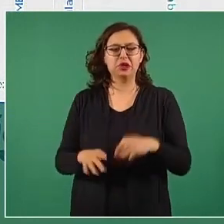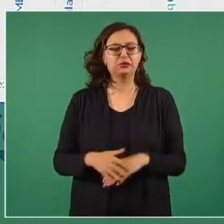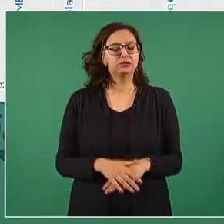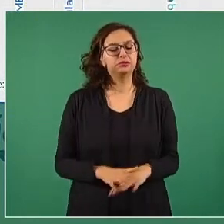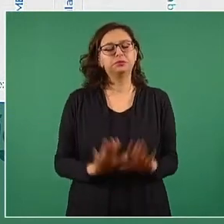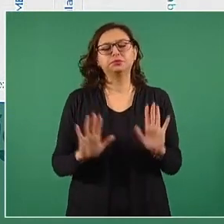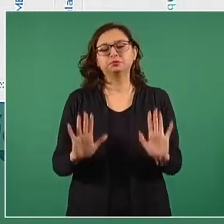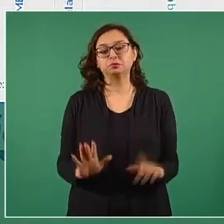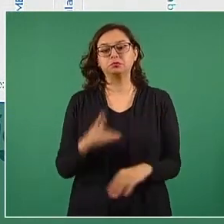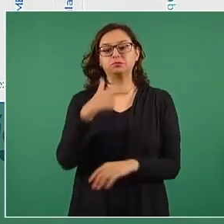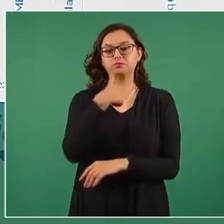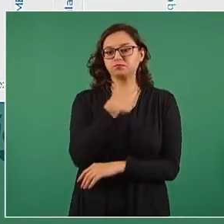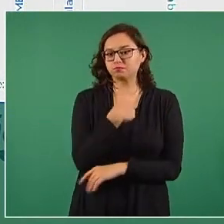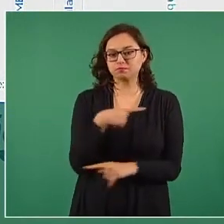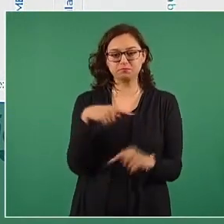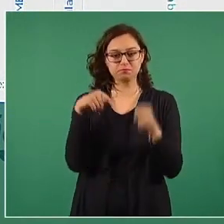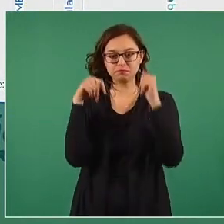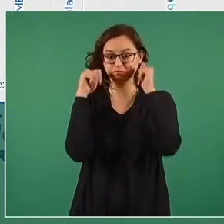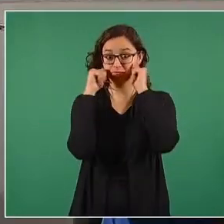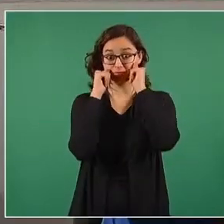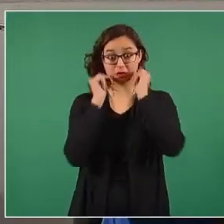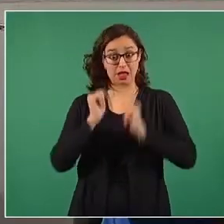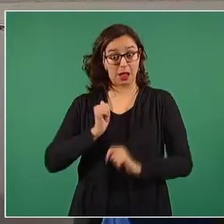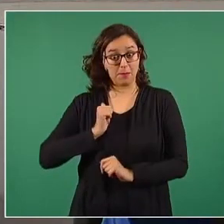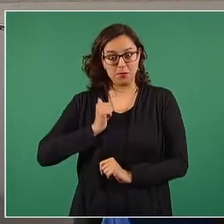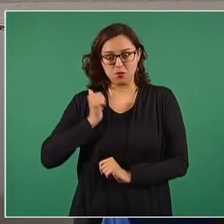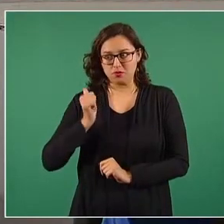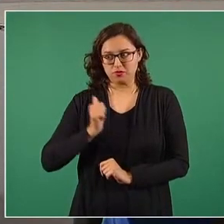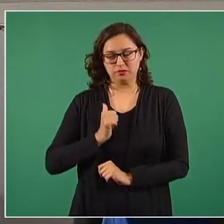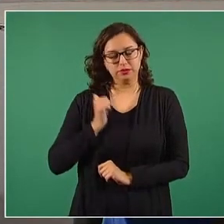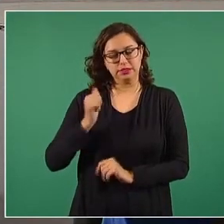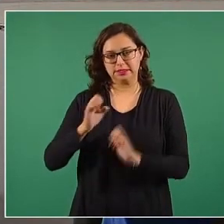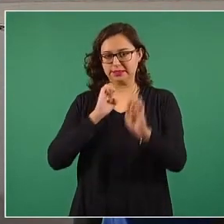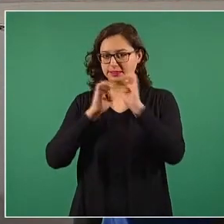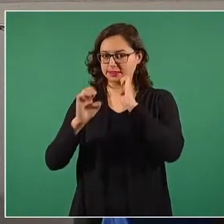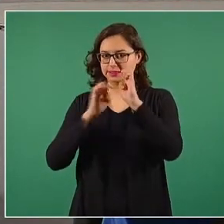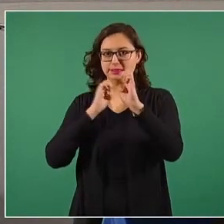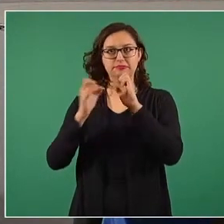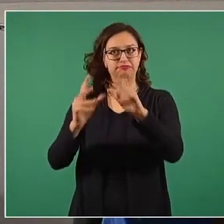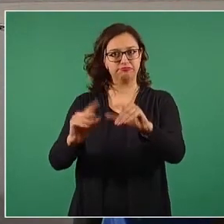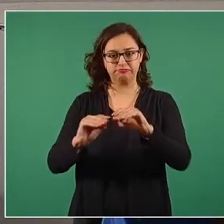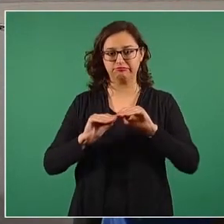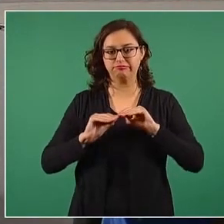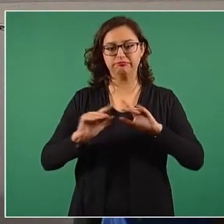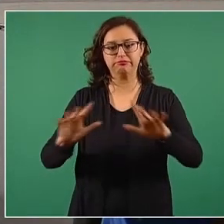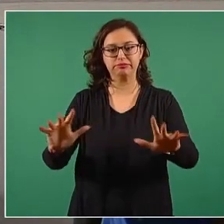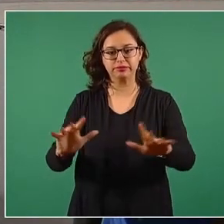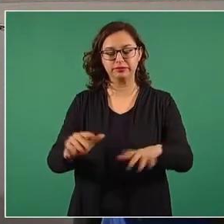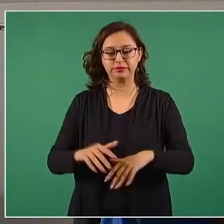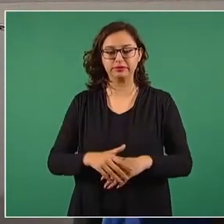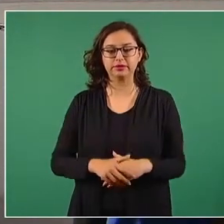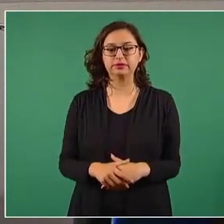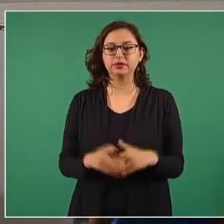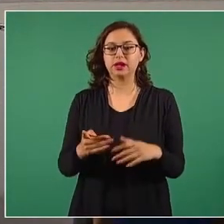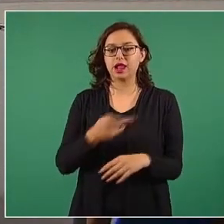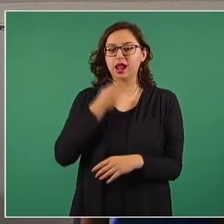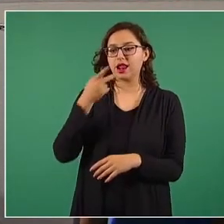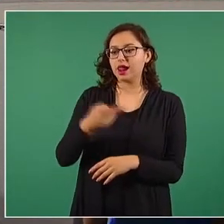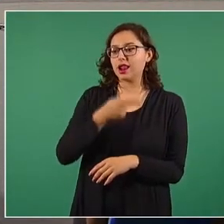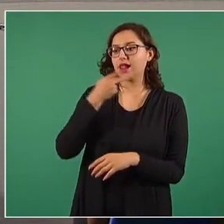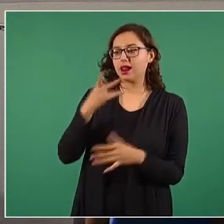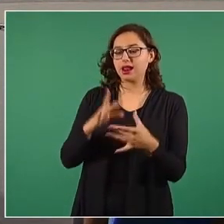nosotros buscábamos aprovechar todos los medios, todos los espacios para hablar con la